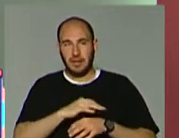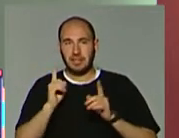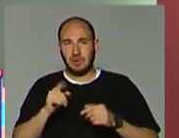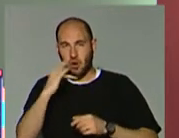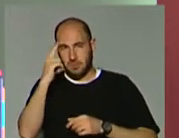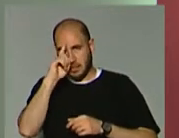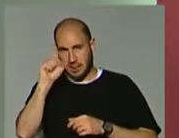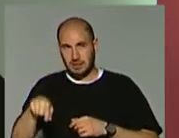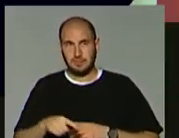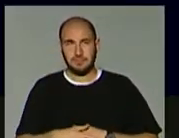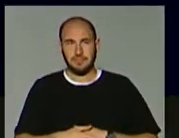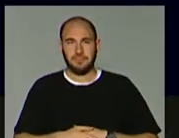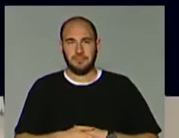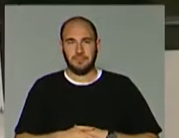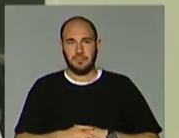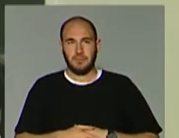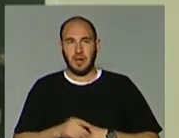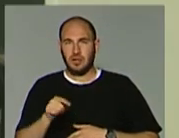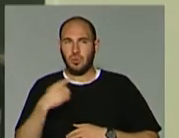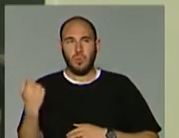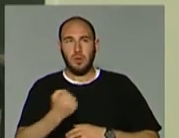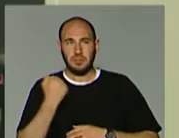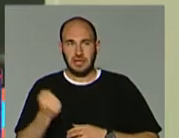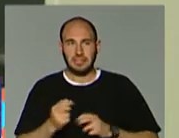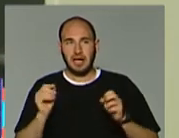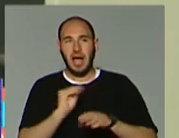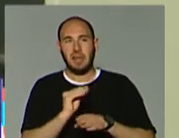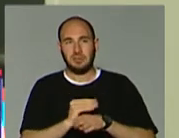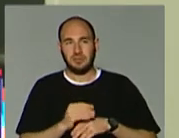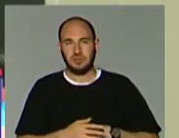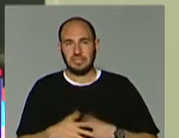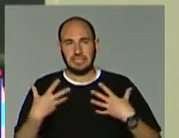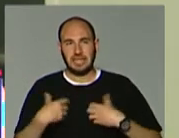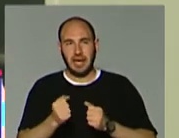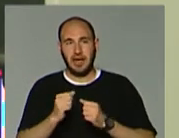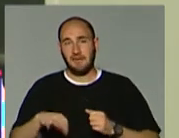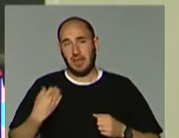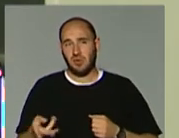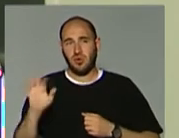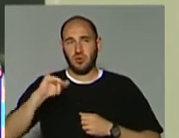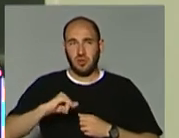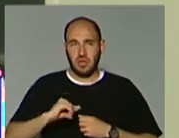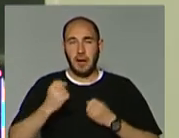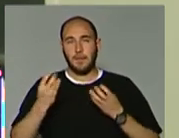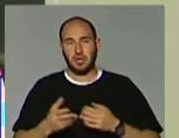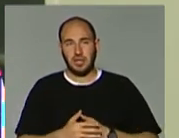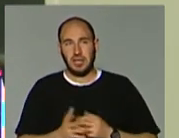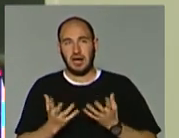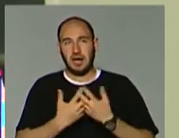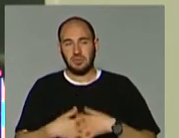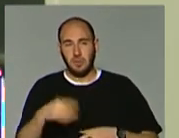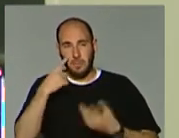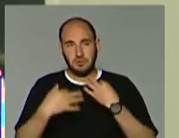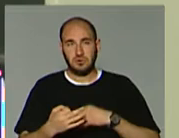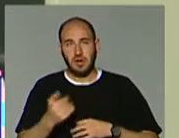del hospital. Es muy importante tener una alimentación saludable en la vida diaria, ya que está asociado con la prevención